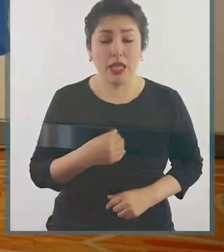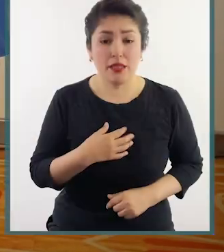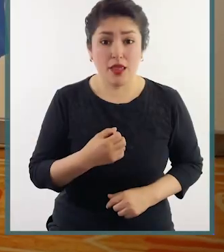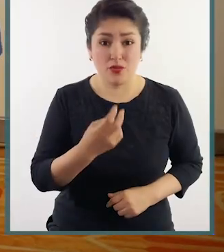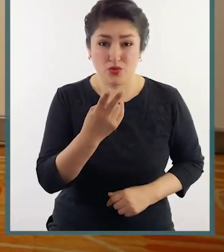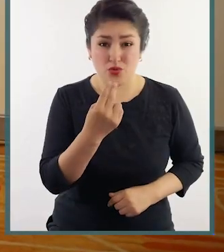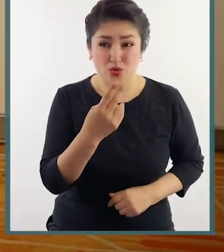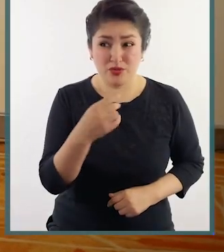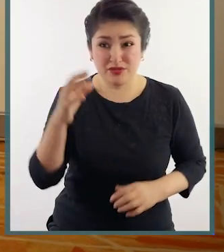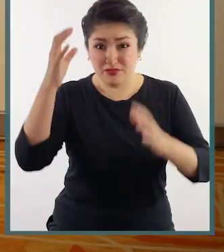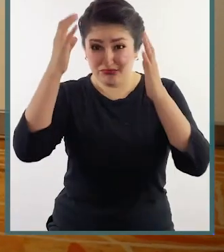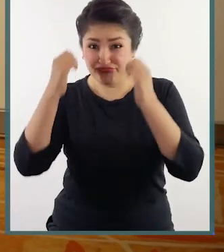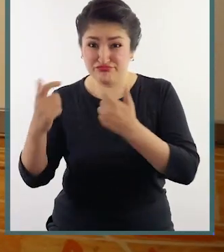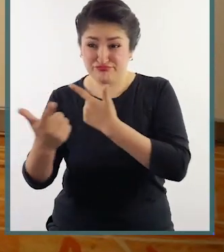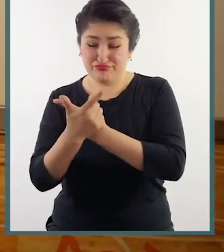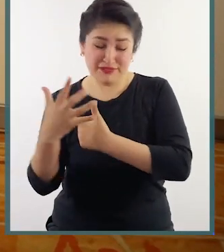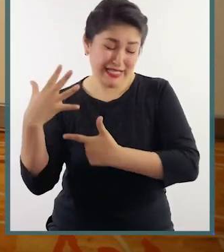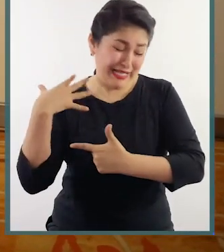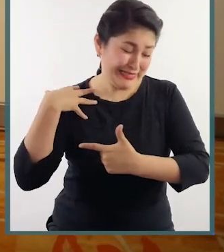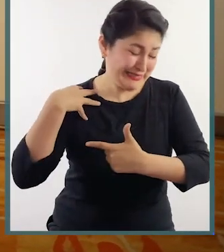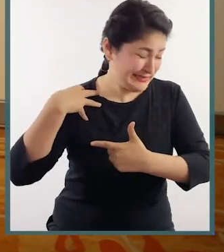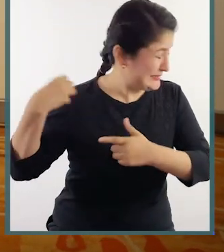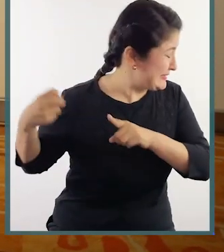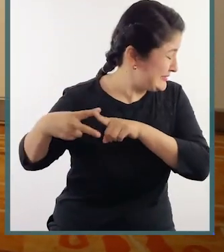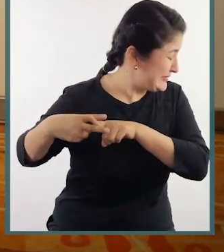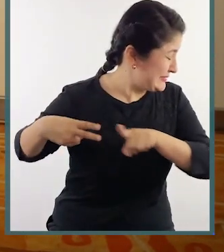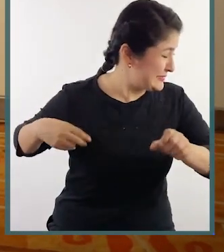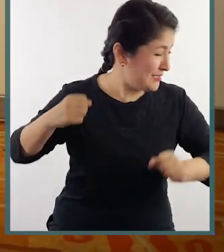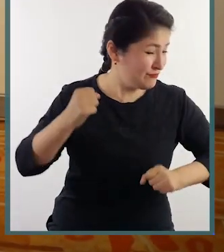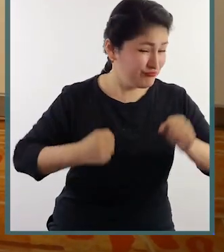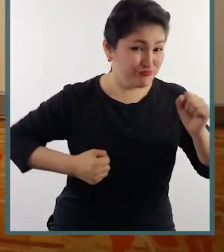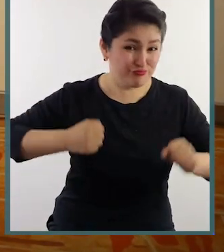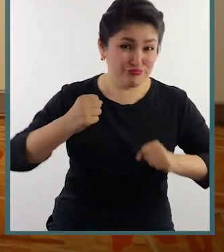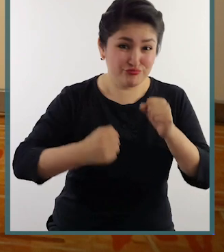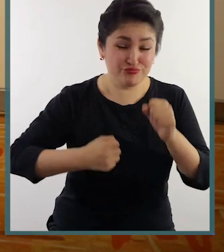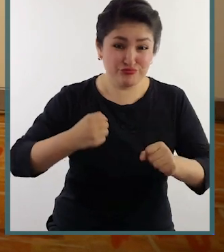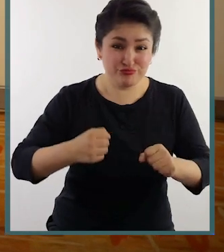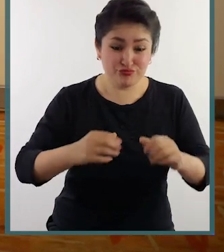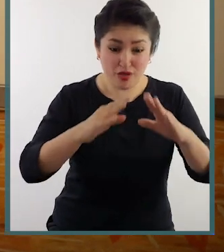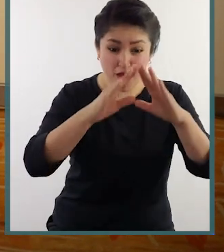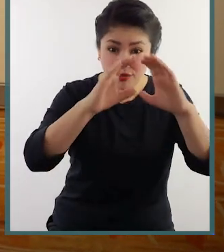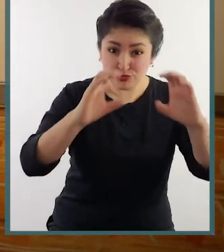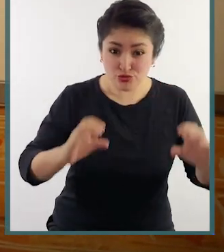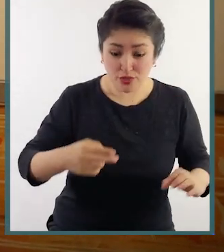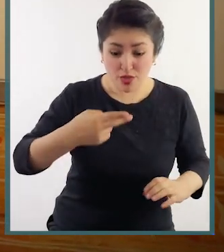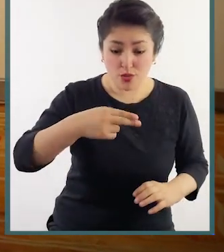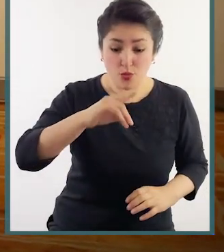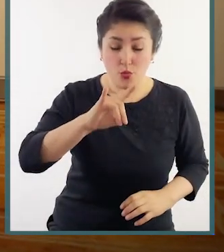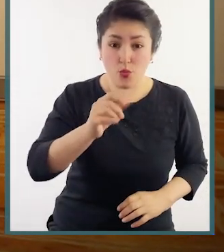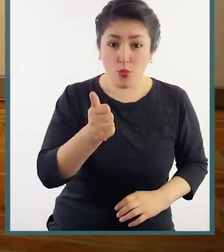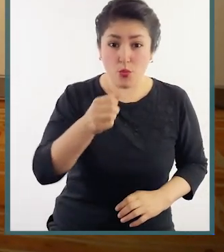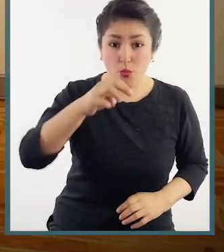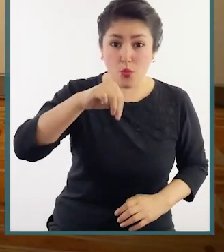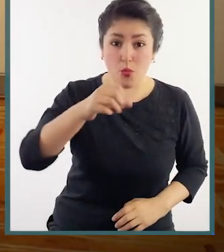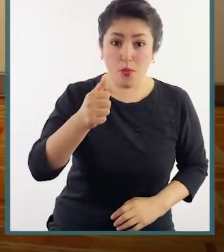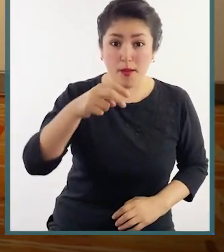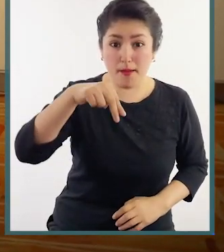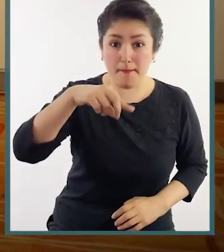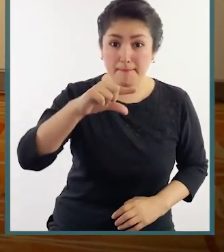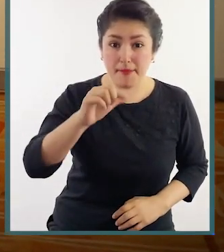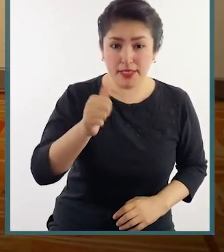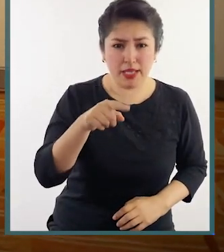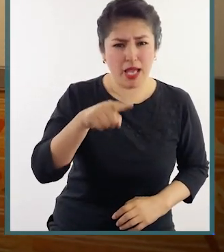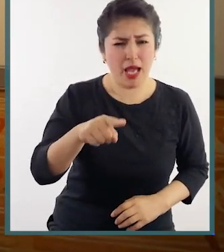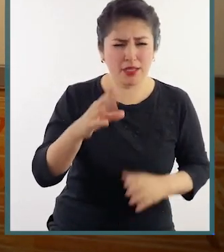A los 12 años huyó de su pueblo hacia Huamanga para evitar ser captado por las huestes de Sendero Luminoso. En la ciudad aprendió